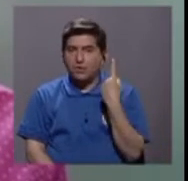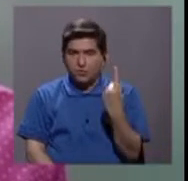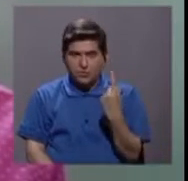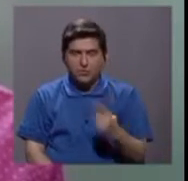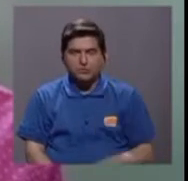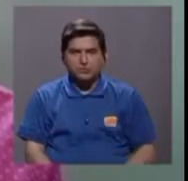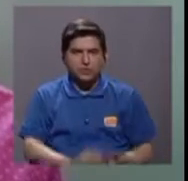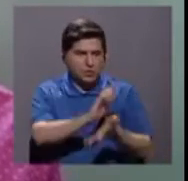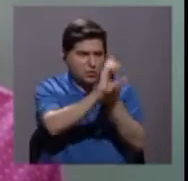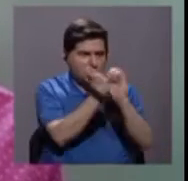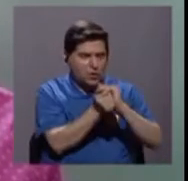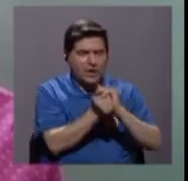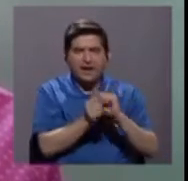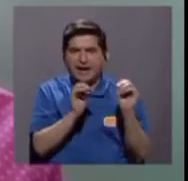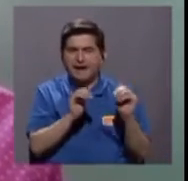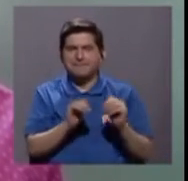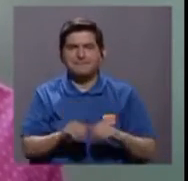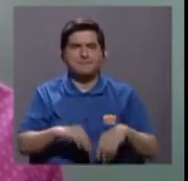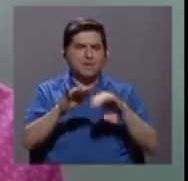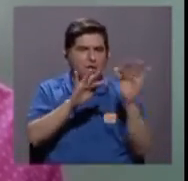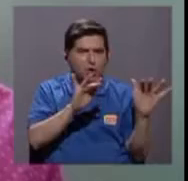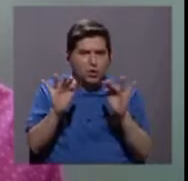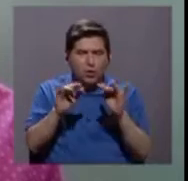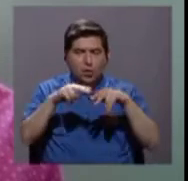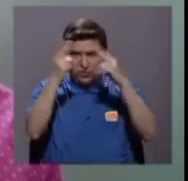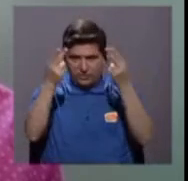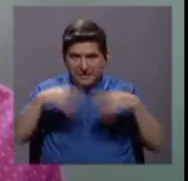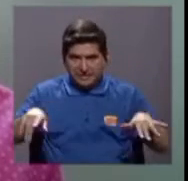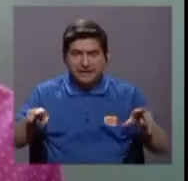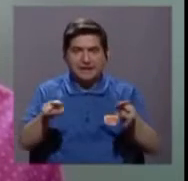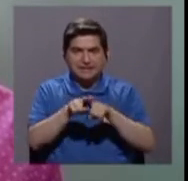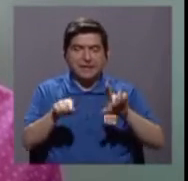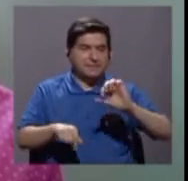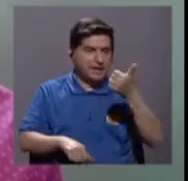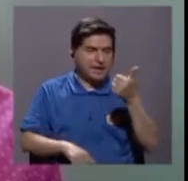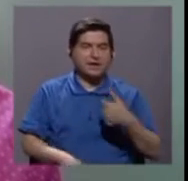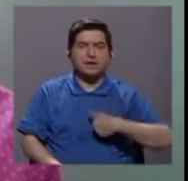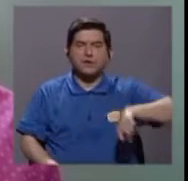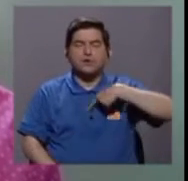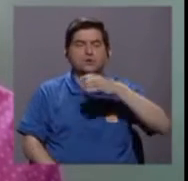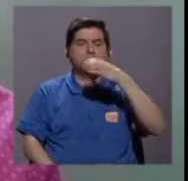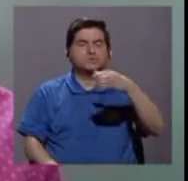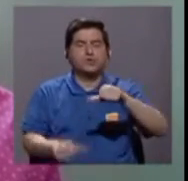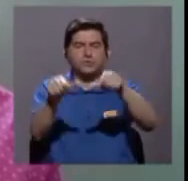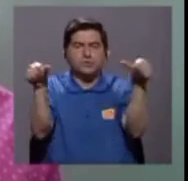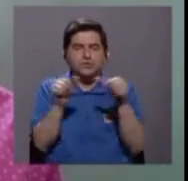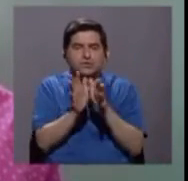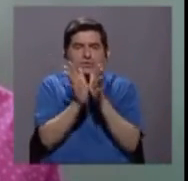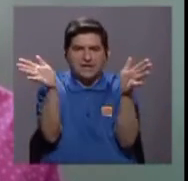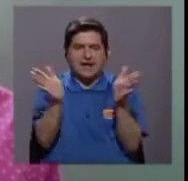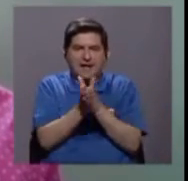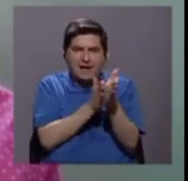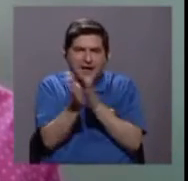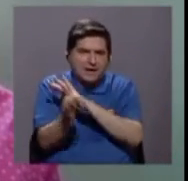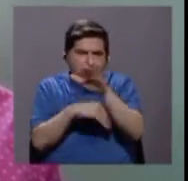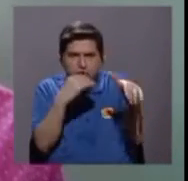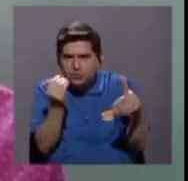de transformación digital, sino otros también, pero estamos recomendando al sector público aprovechar